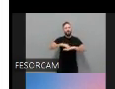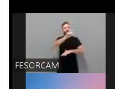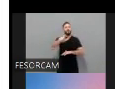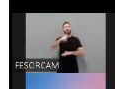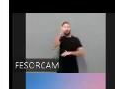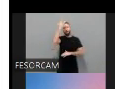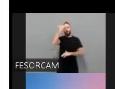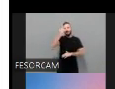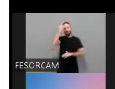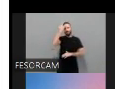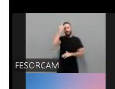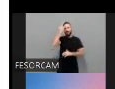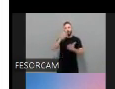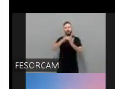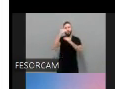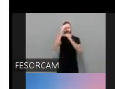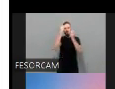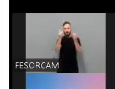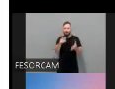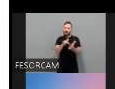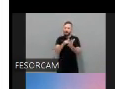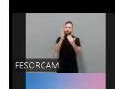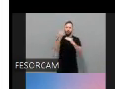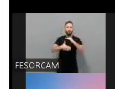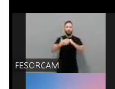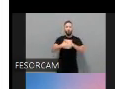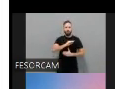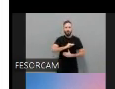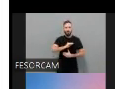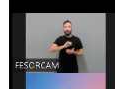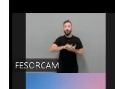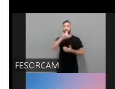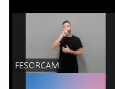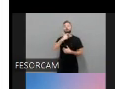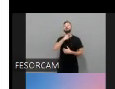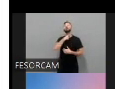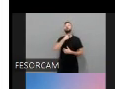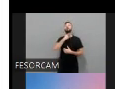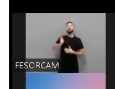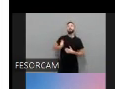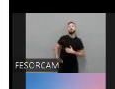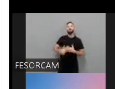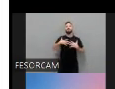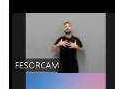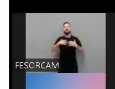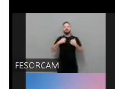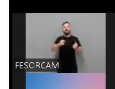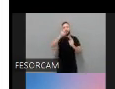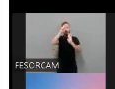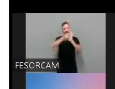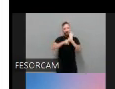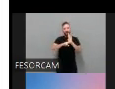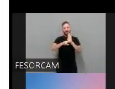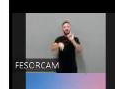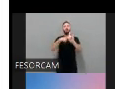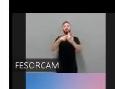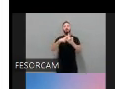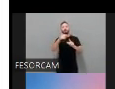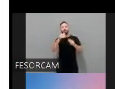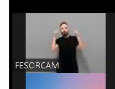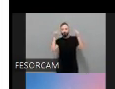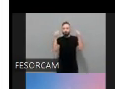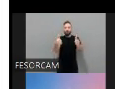cerebral en atención temprana. Recuerda que la logopedia es una profesión sanitaria reglada y conocida que se ocupa de la prevención,